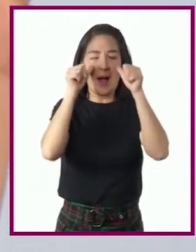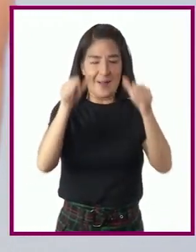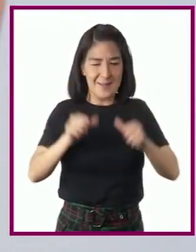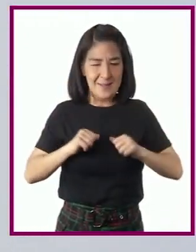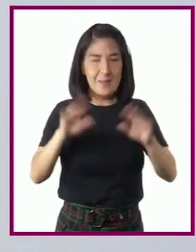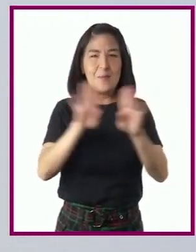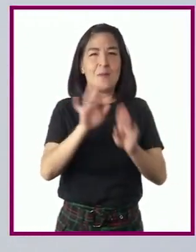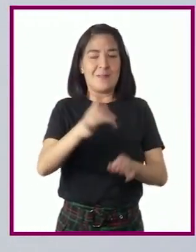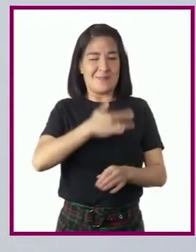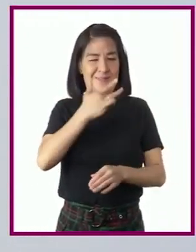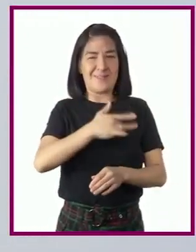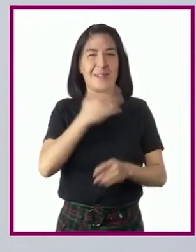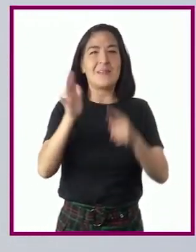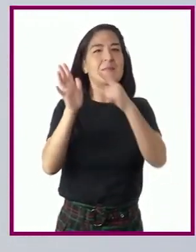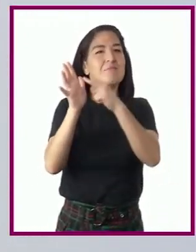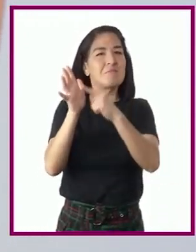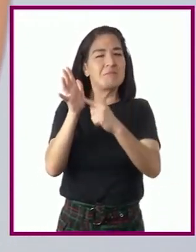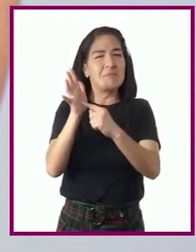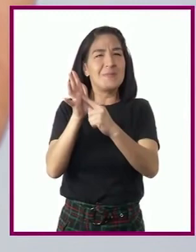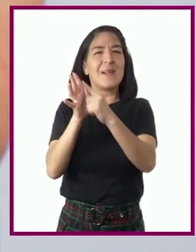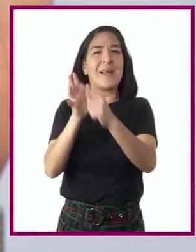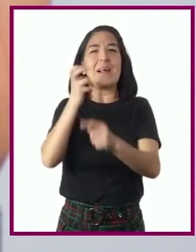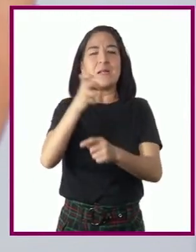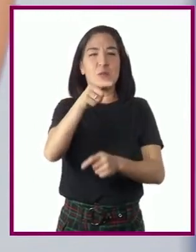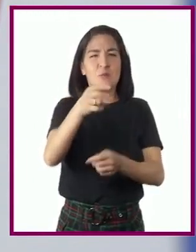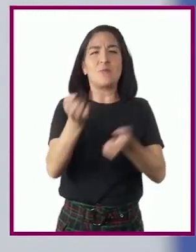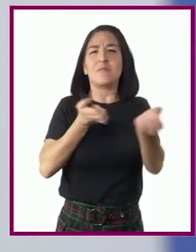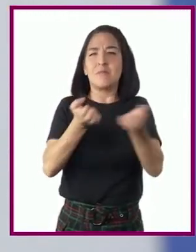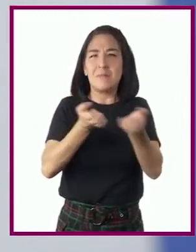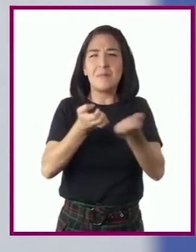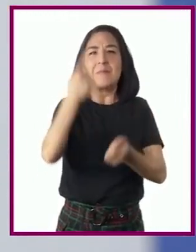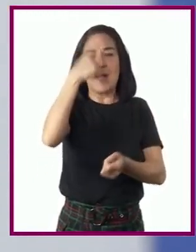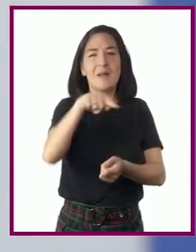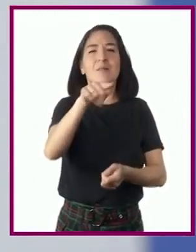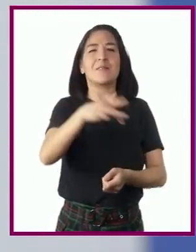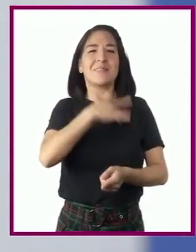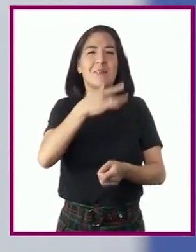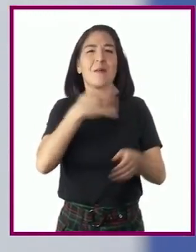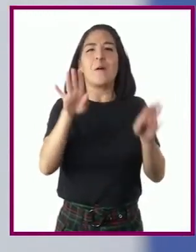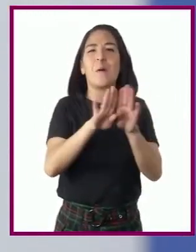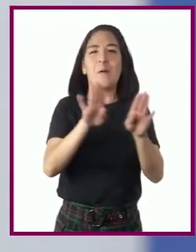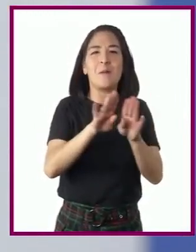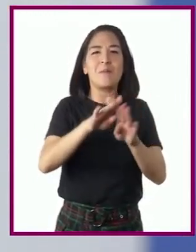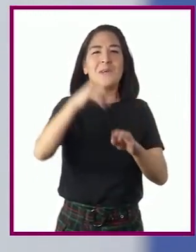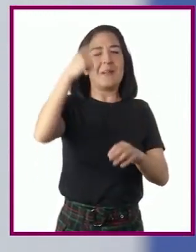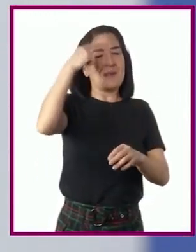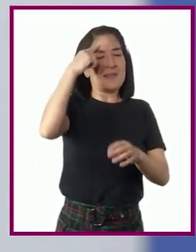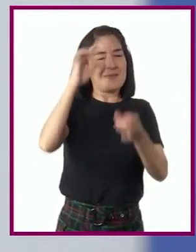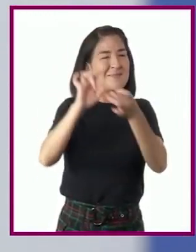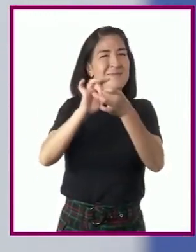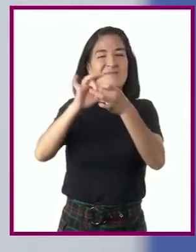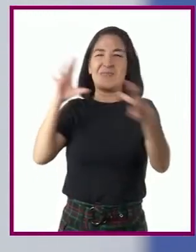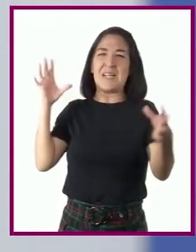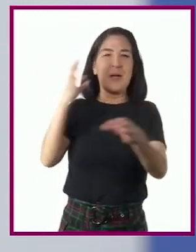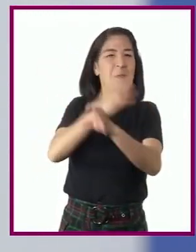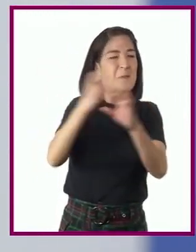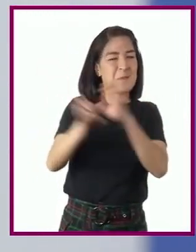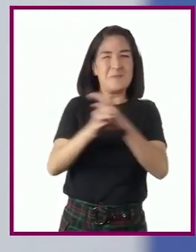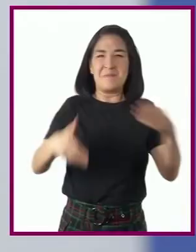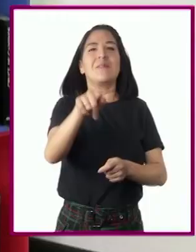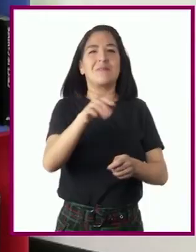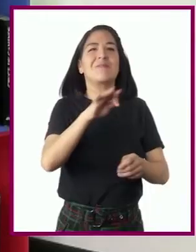Recuerda que el objetivo de este ejercicio es que te distraigas, que saques la atención de esa situación